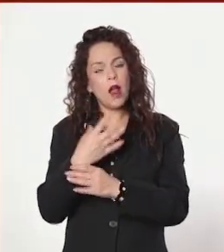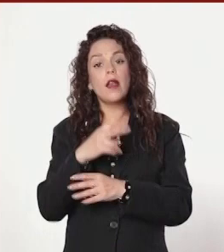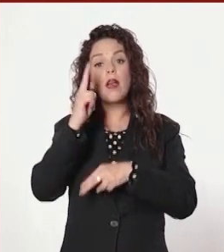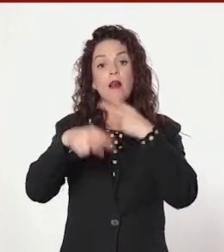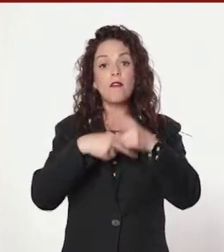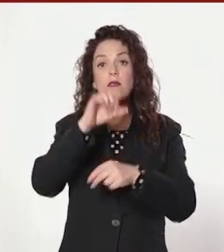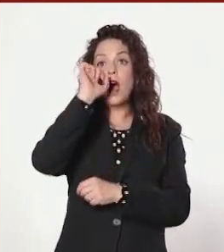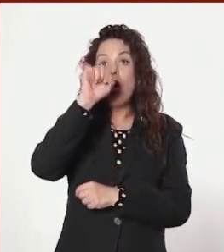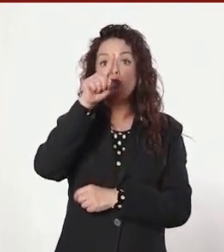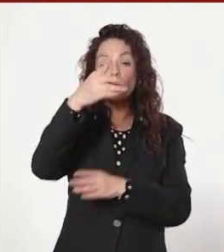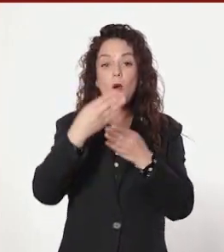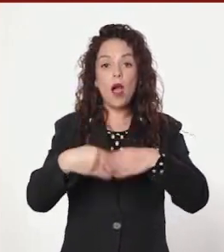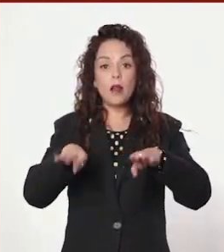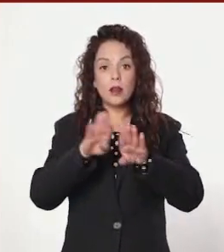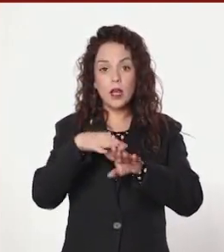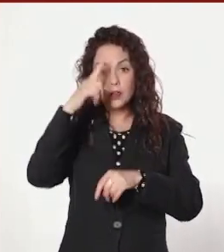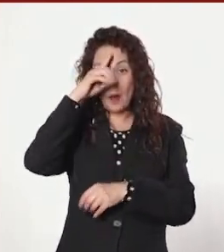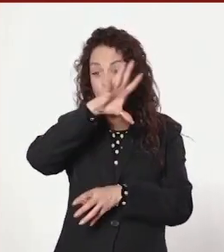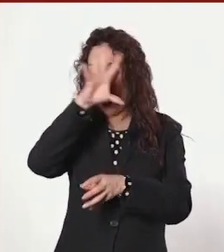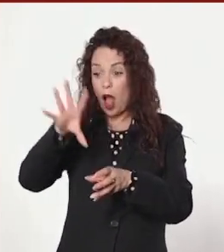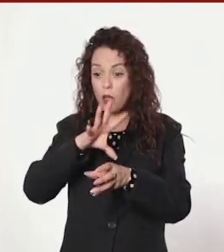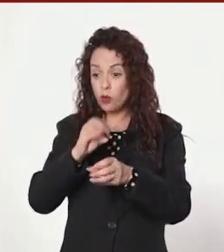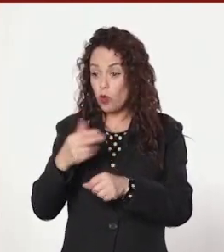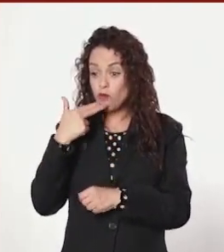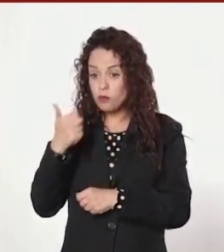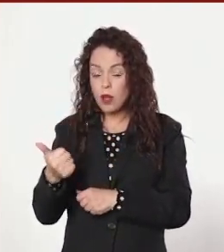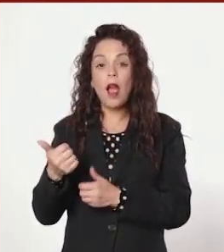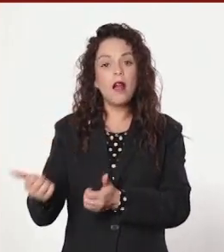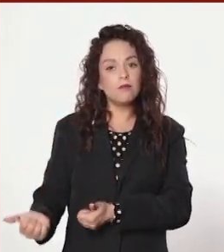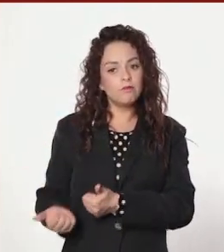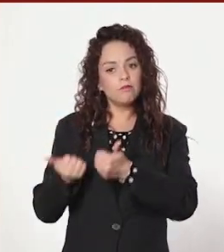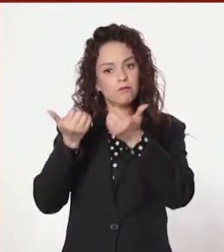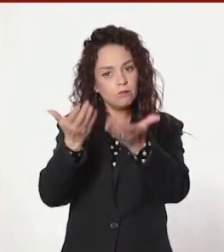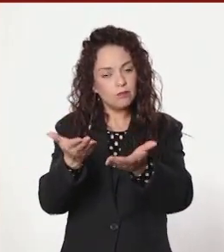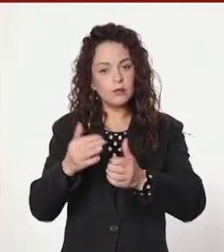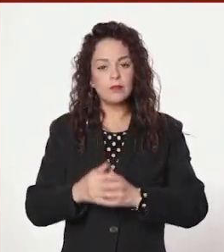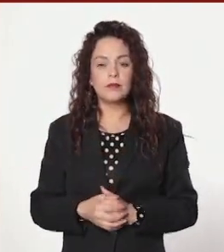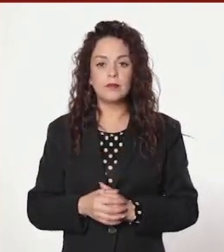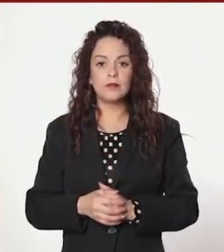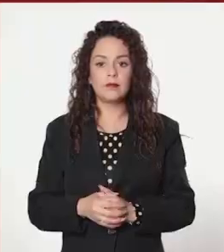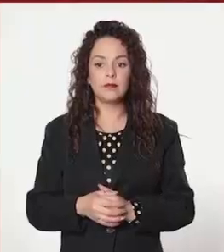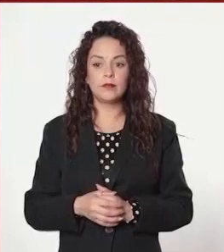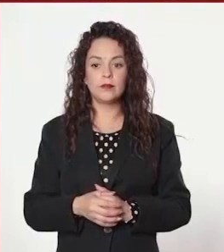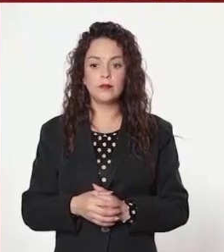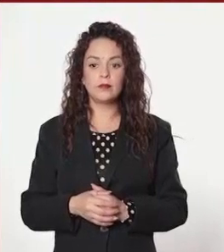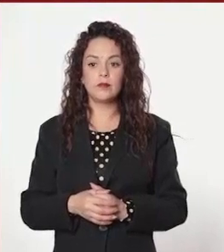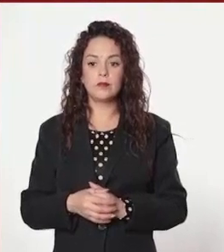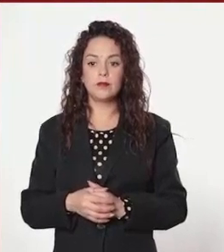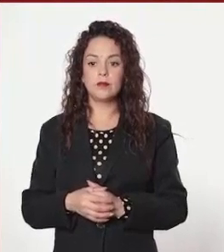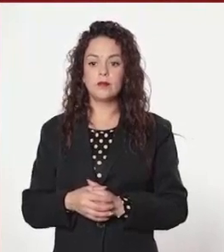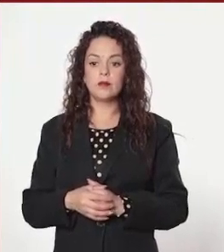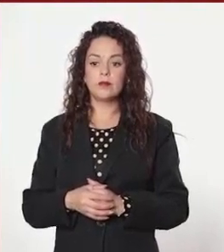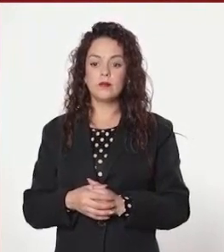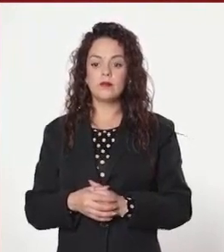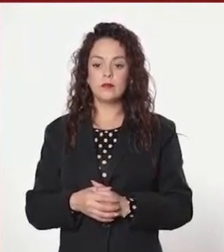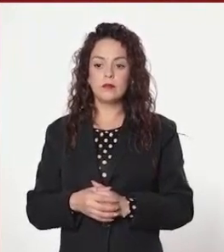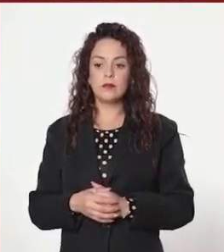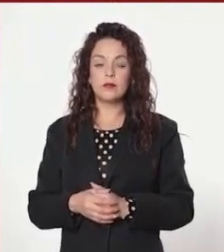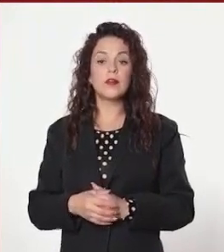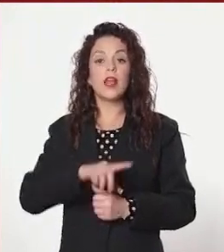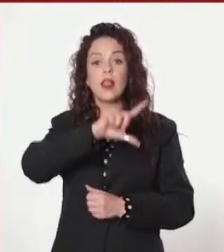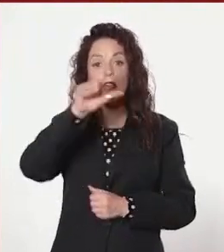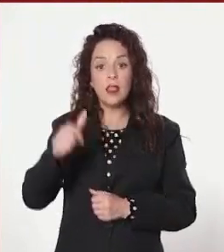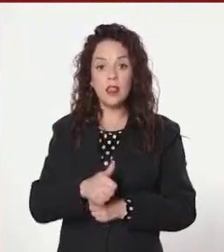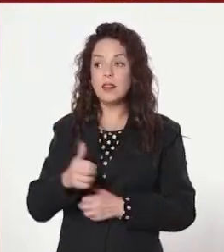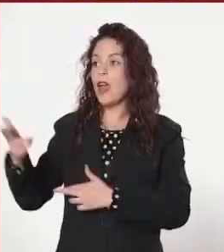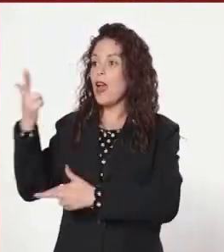por esos desperdicios, por absolutamente todo. O sea, te lo mandan en una cubeta, se lo llevan y te regresan tierra, te regresan ya